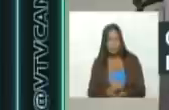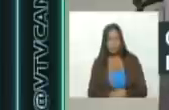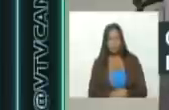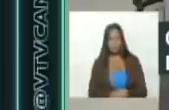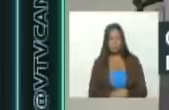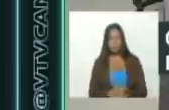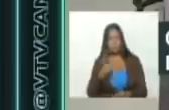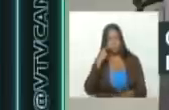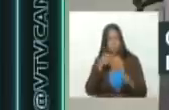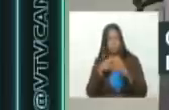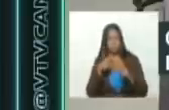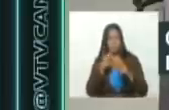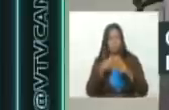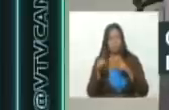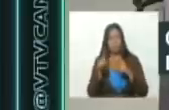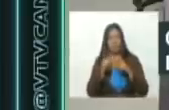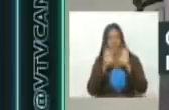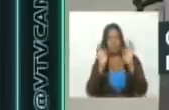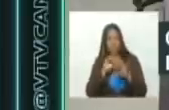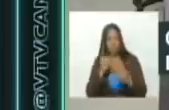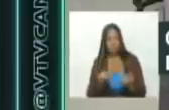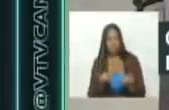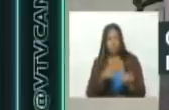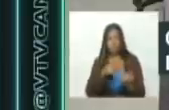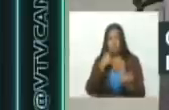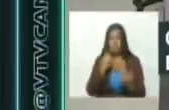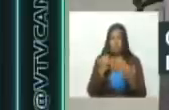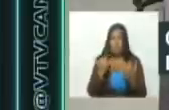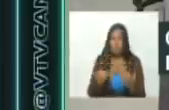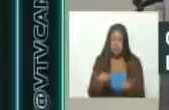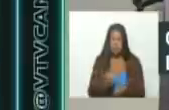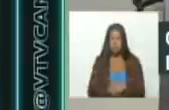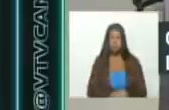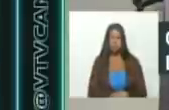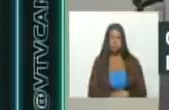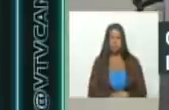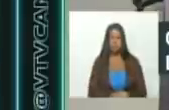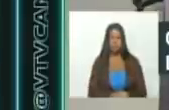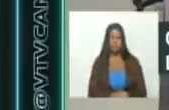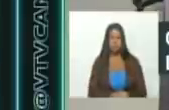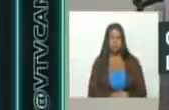son imputables a otros factores. En este caso hay que decir que